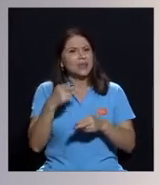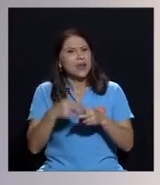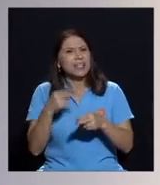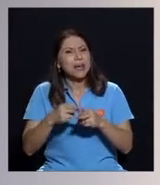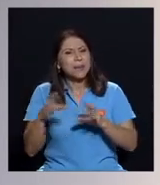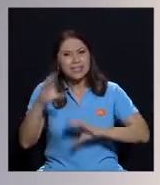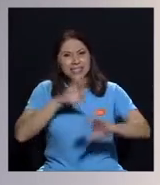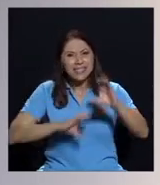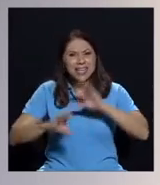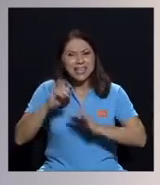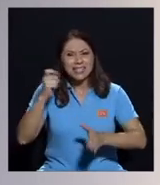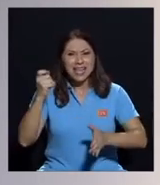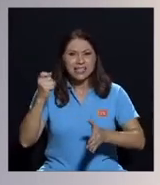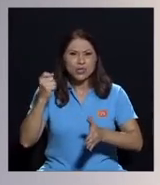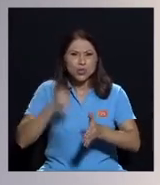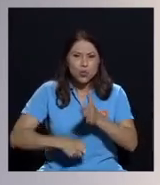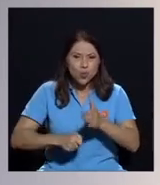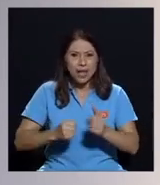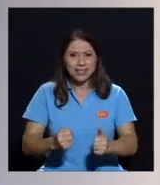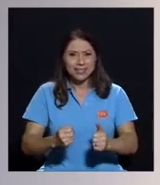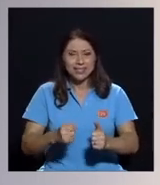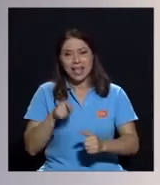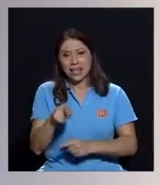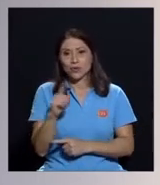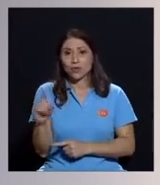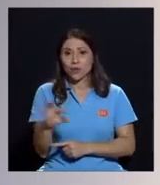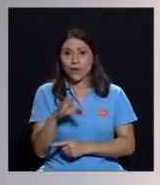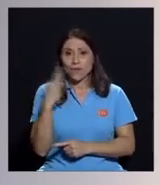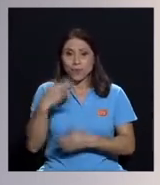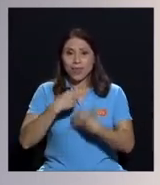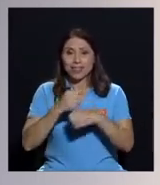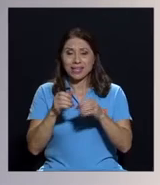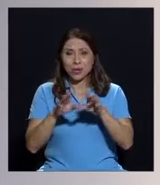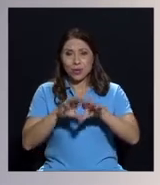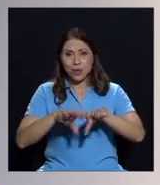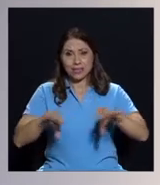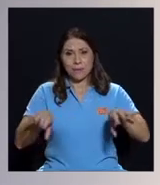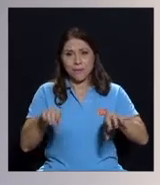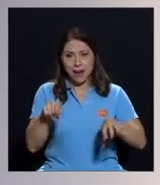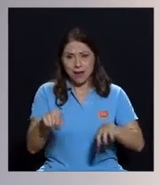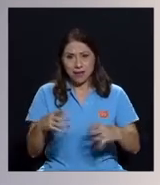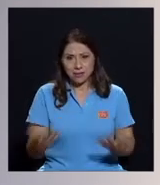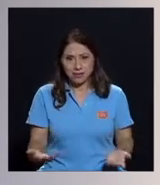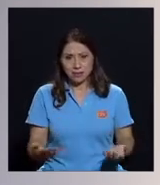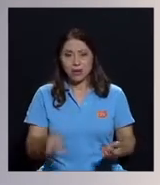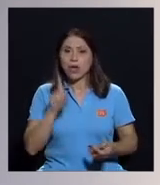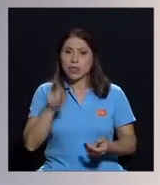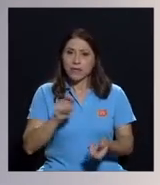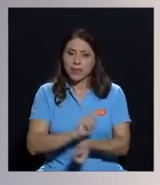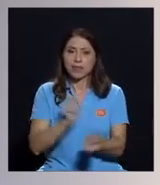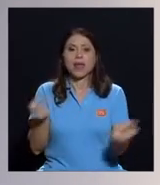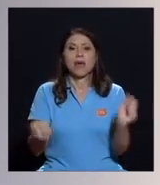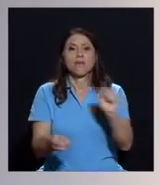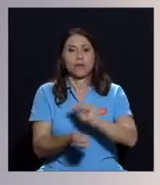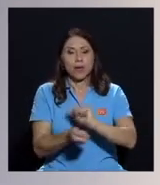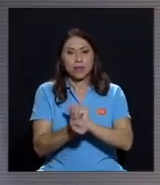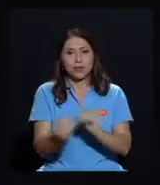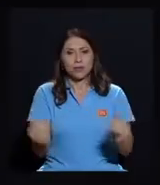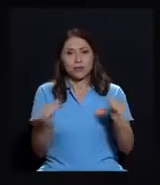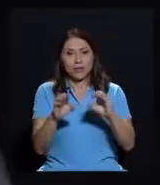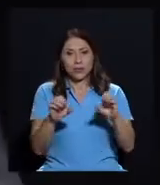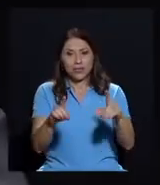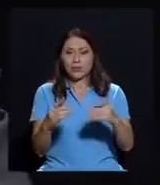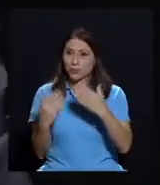ciencias duras ya de por sí eso es como una forma de hacer una separación eso hay que transformarlo desde los niveles educativos